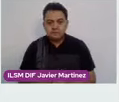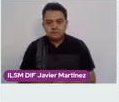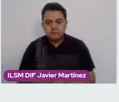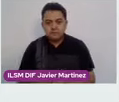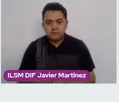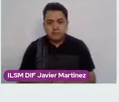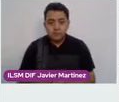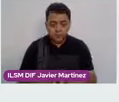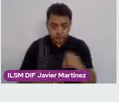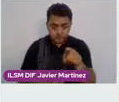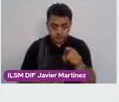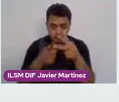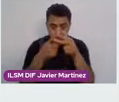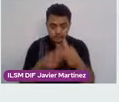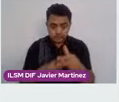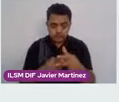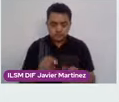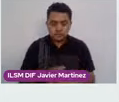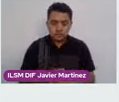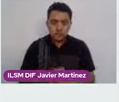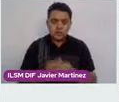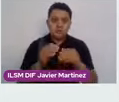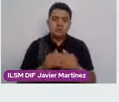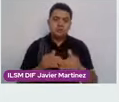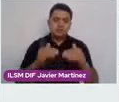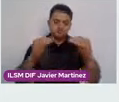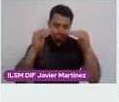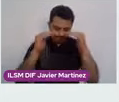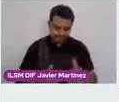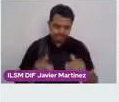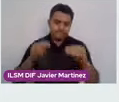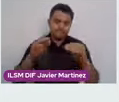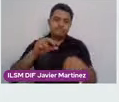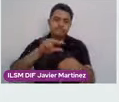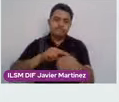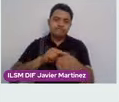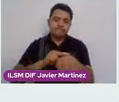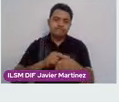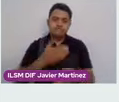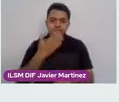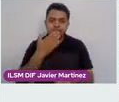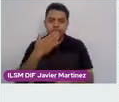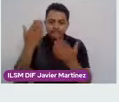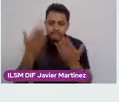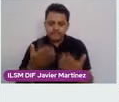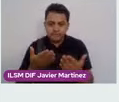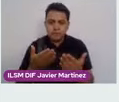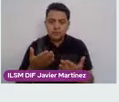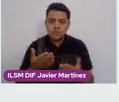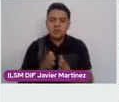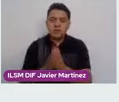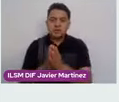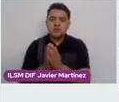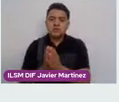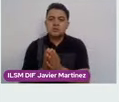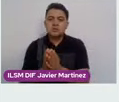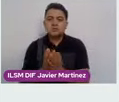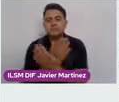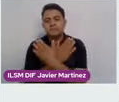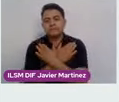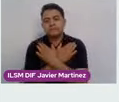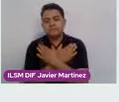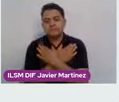Ahí empezamos. Adelante, doctor, le cedo el uso de la voz. Bienvenido de un abrazo muy, muy fuerte de la magistrada Marta Leticia